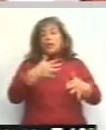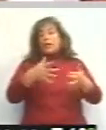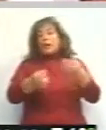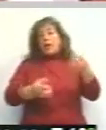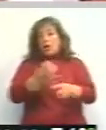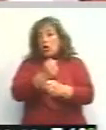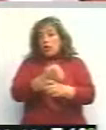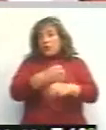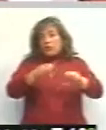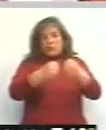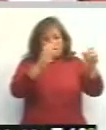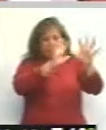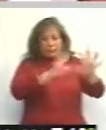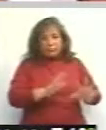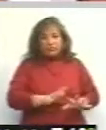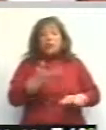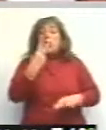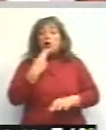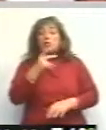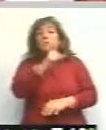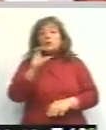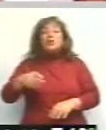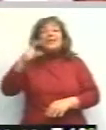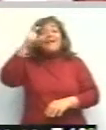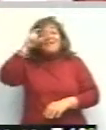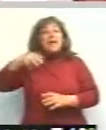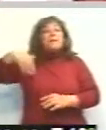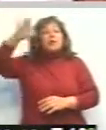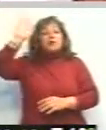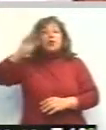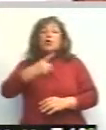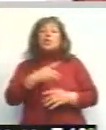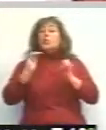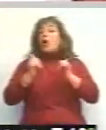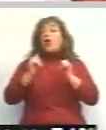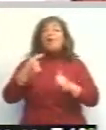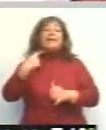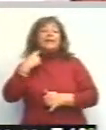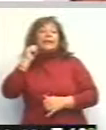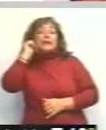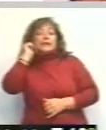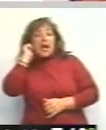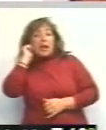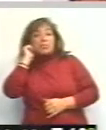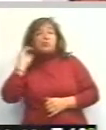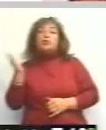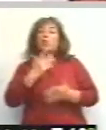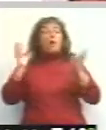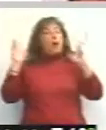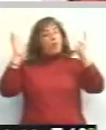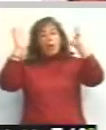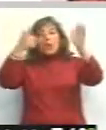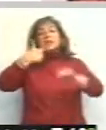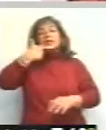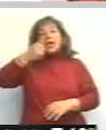ambos rodados, quedan un total de 11 personas, 10 mayores y una joven de 13 años lesionados, asistidos todos por ambulancias del SAMEC y en